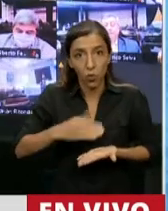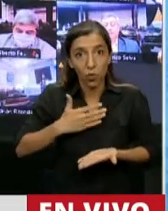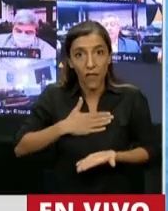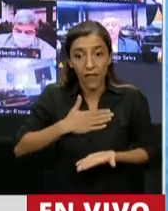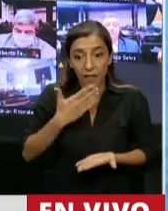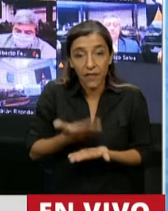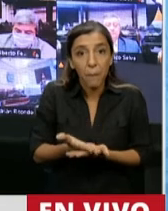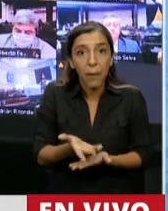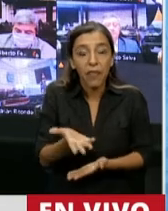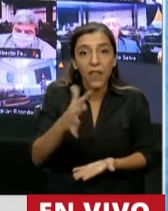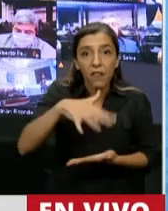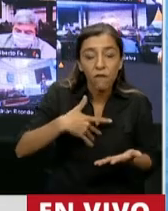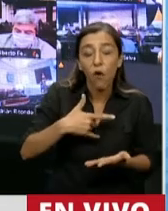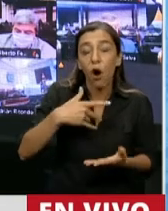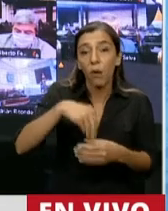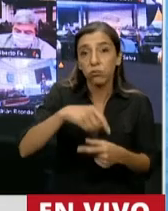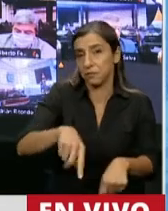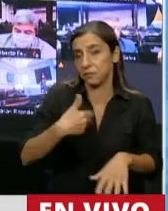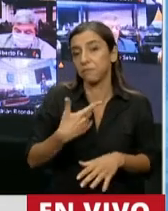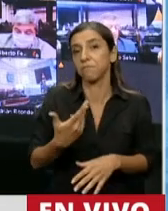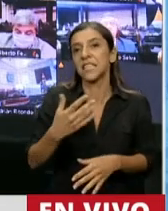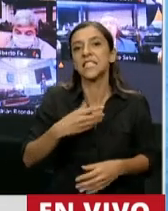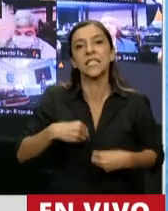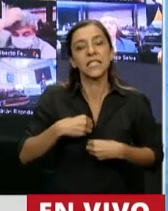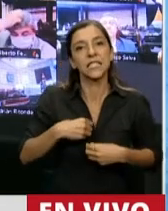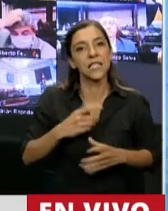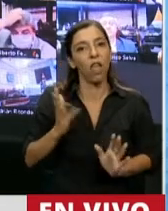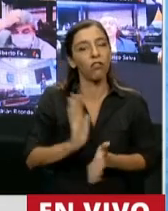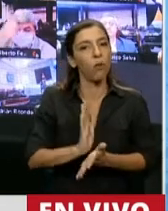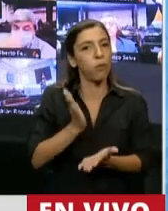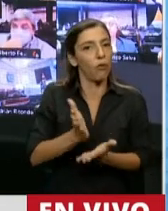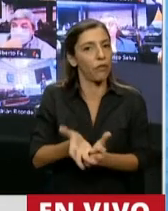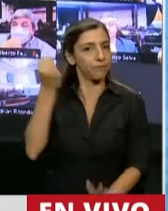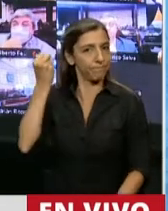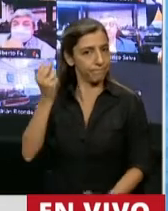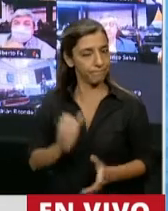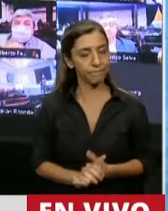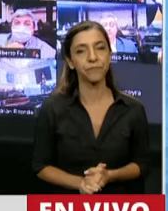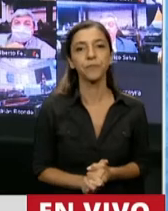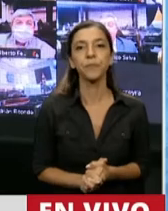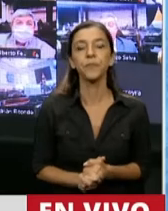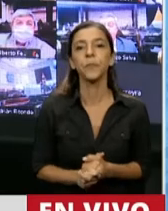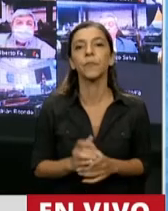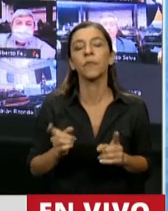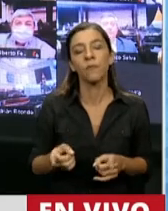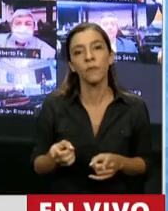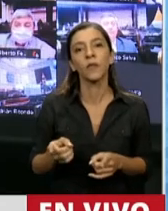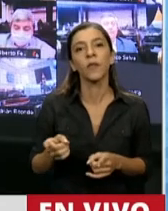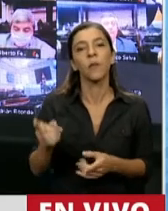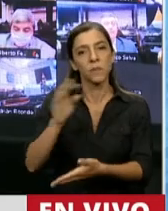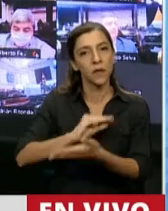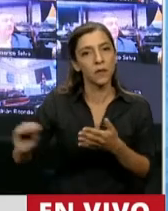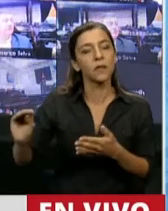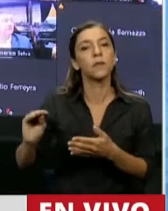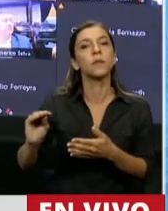A todo esto también quiero mencionar las visitas al jefe de gabinete. Me parece muy bien, como nos ha contado la diputada, que se